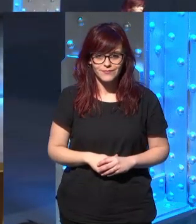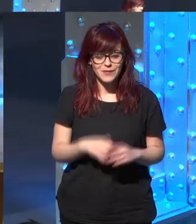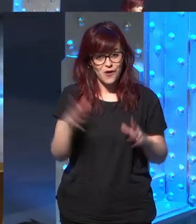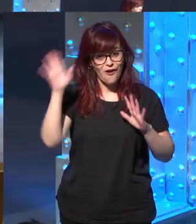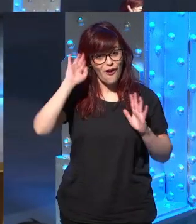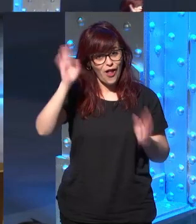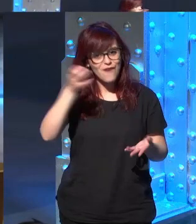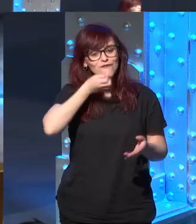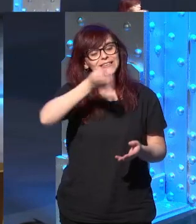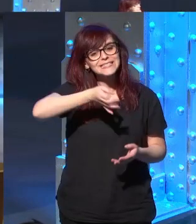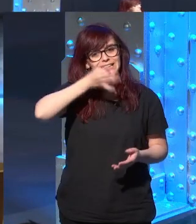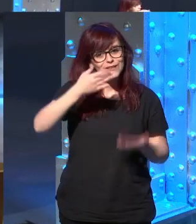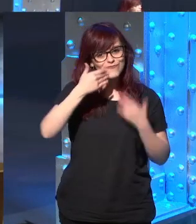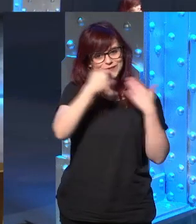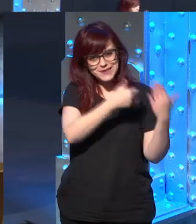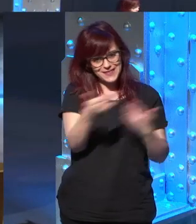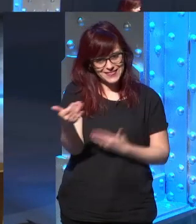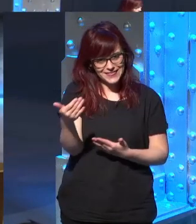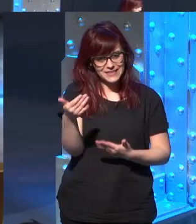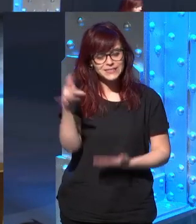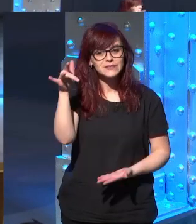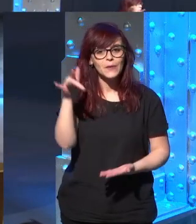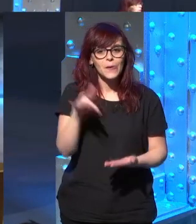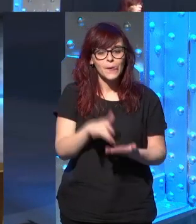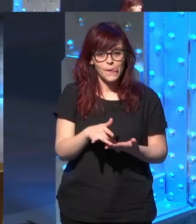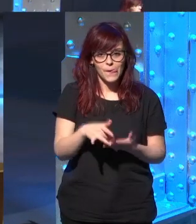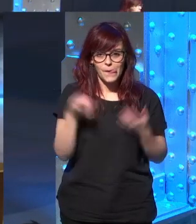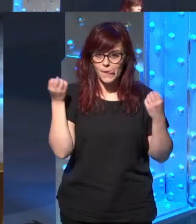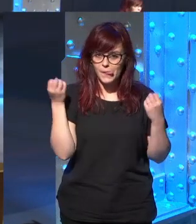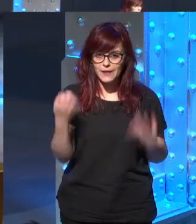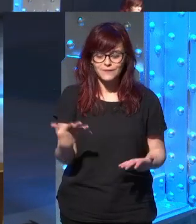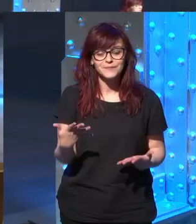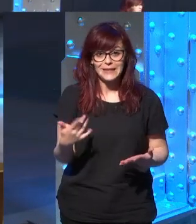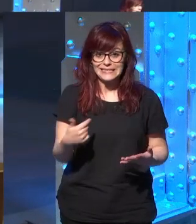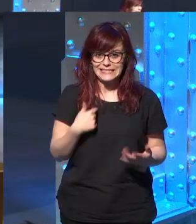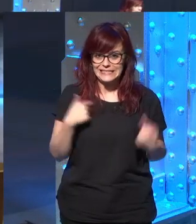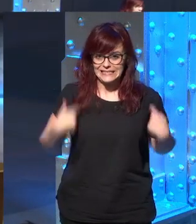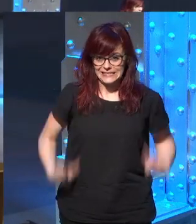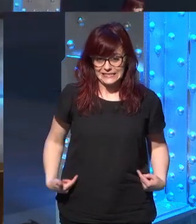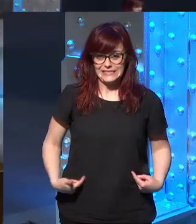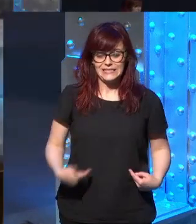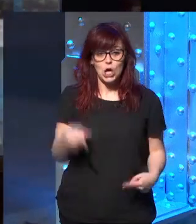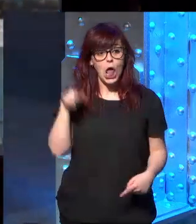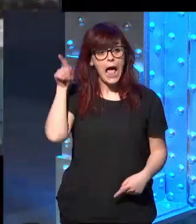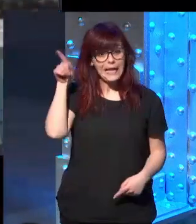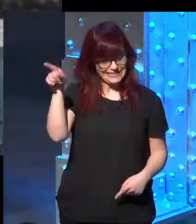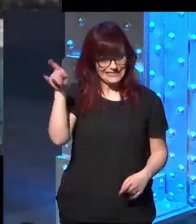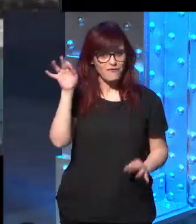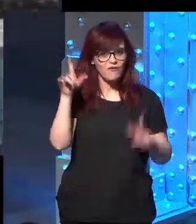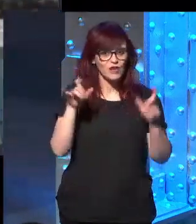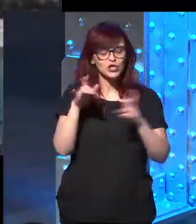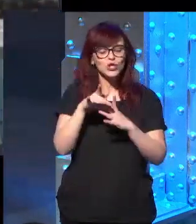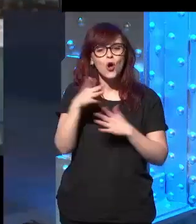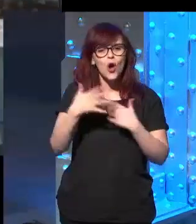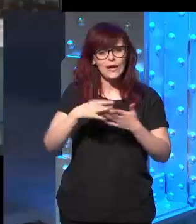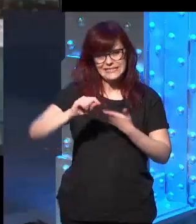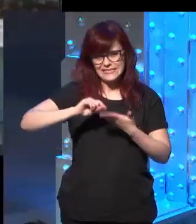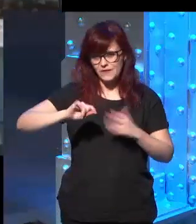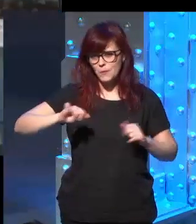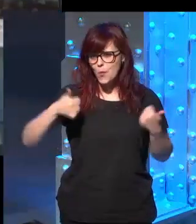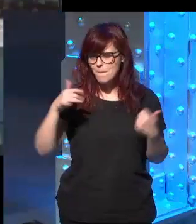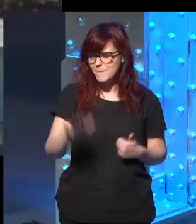Hola. Buenas tardes. Buenas tardes, muchas gracias. Bueno, yo soy esa de ahí. Yo empecé a escribir desde